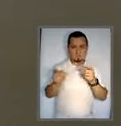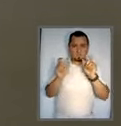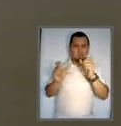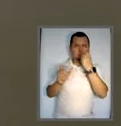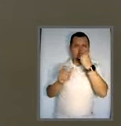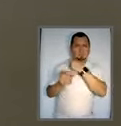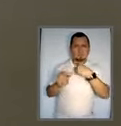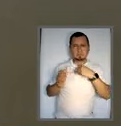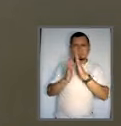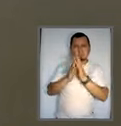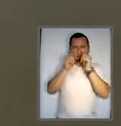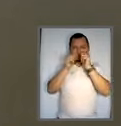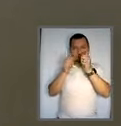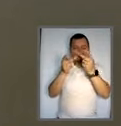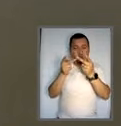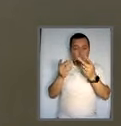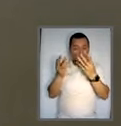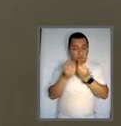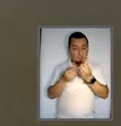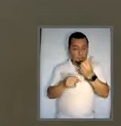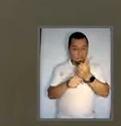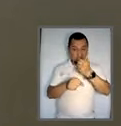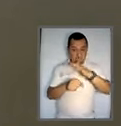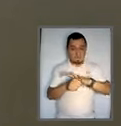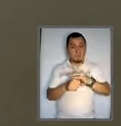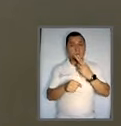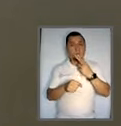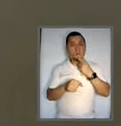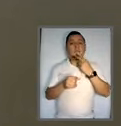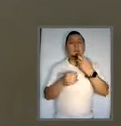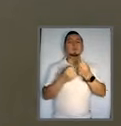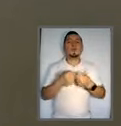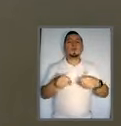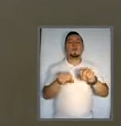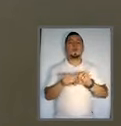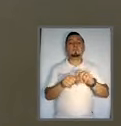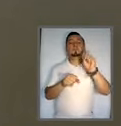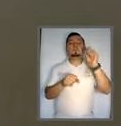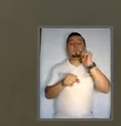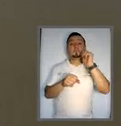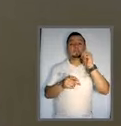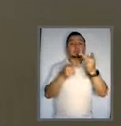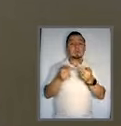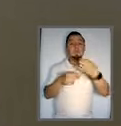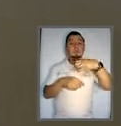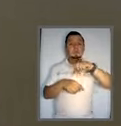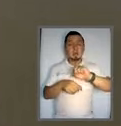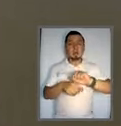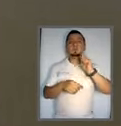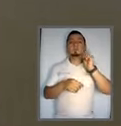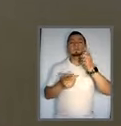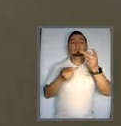seguridad. Y algo que también hemos hecho en esta administración es hacer uso del seguro. Cada cierto número de semanas